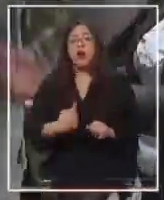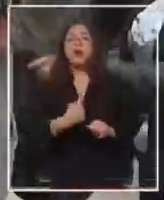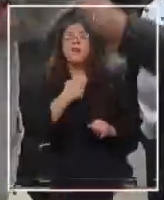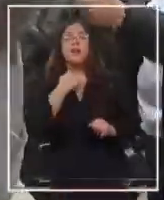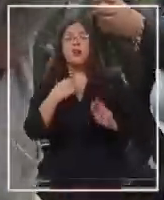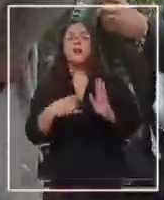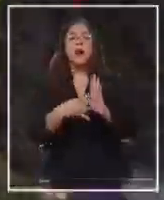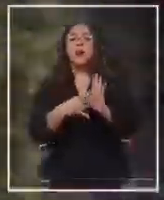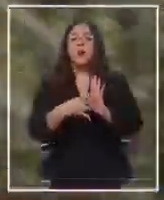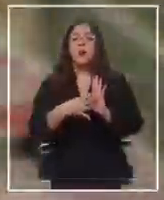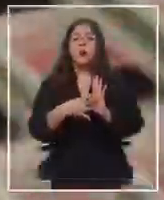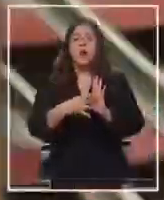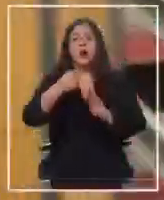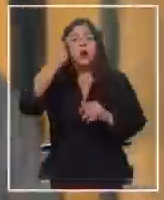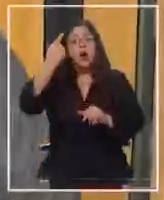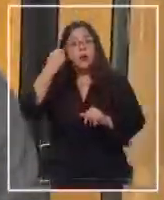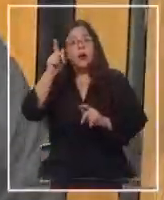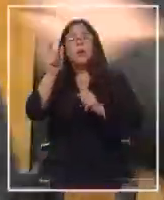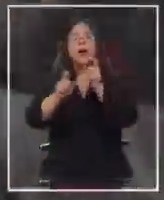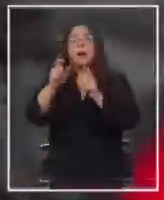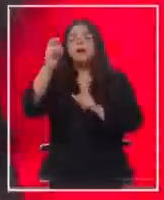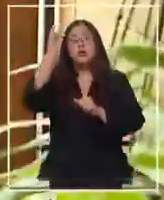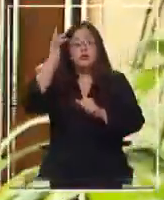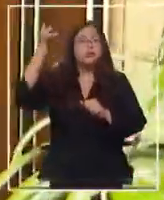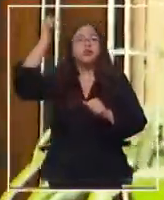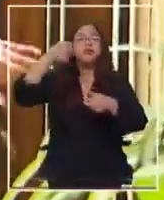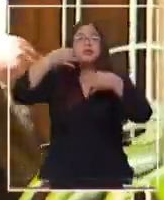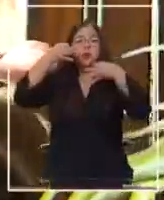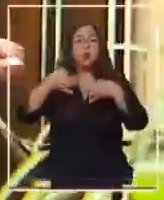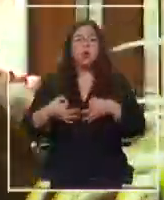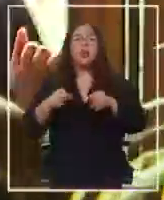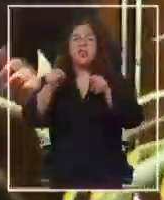víctimas de la delincuencia, pero que para los expertos en seguridad